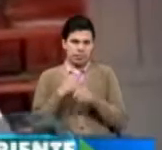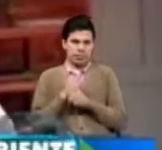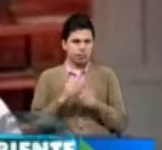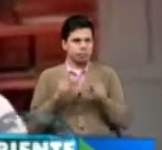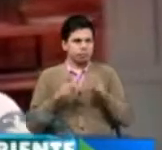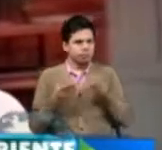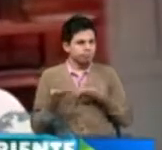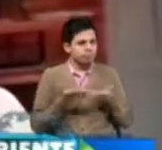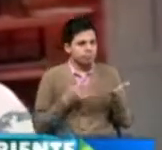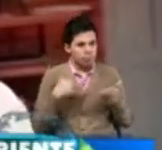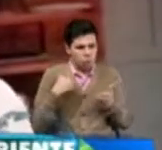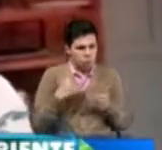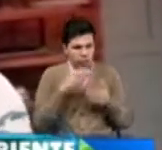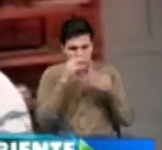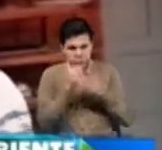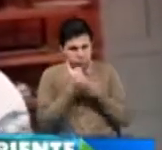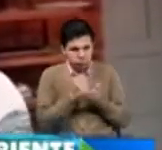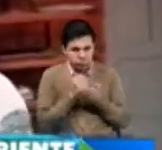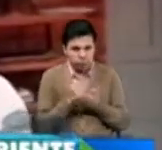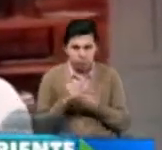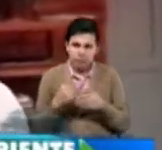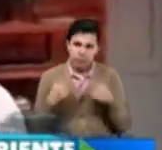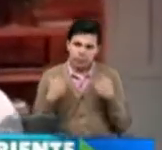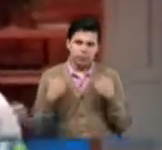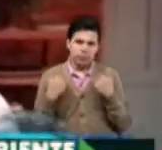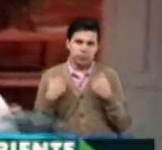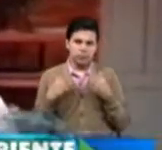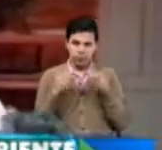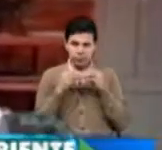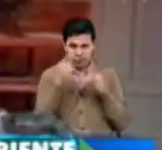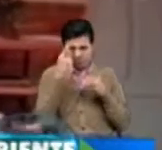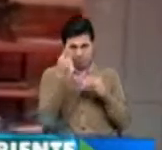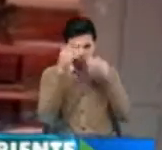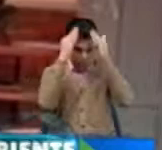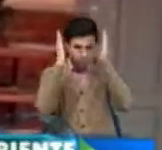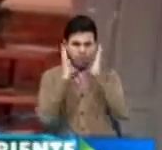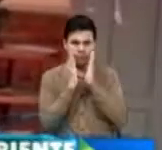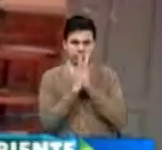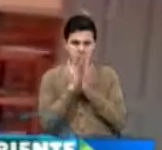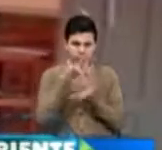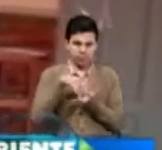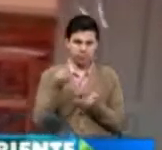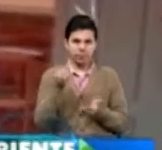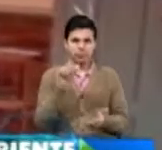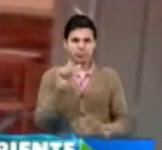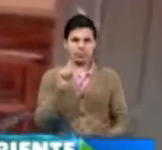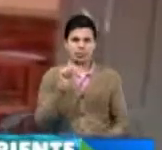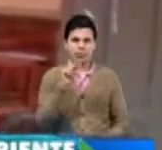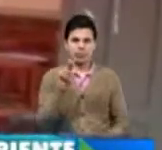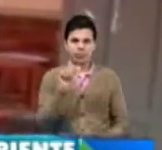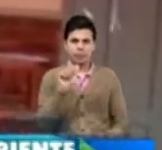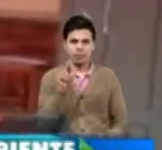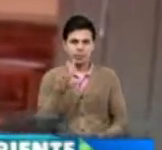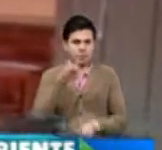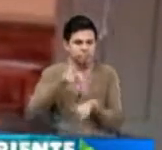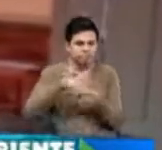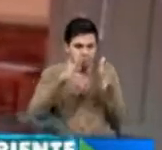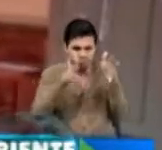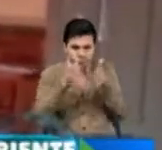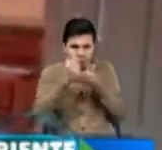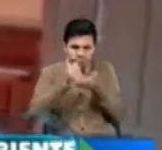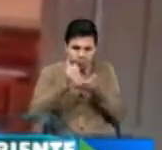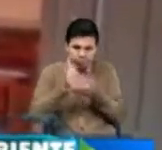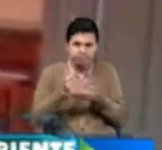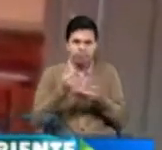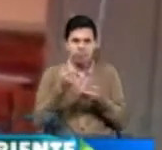servicio de la juventud y la niñez salazareña. En el momento en que las hermanas llegaron aquí a Salazar, fueron enviadas para formar a las niñas,